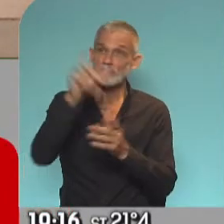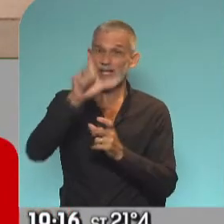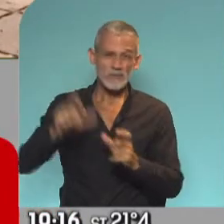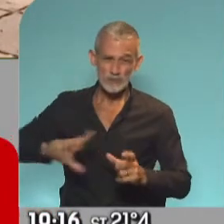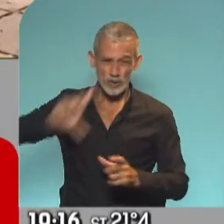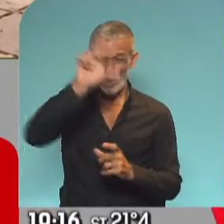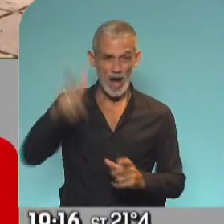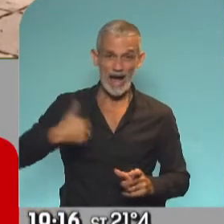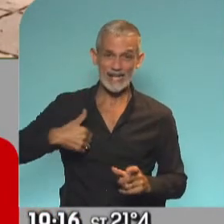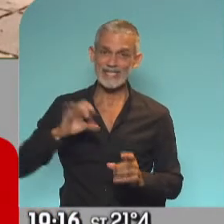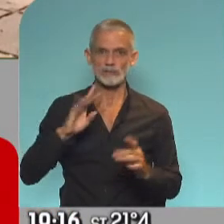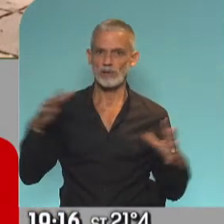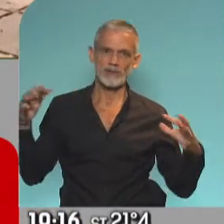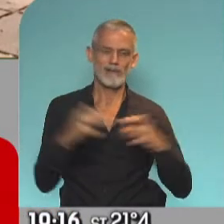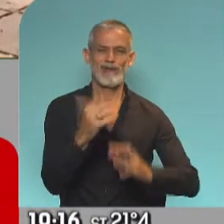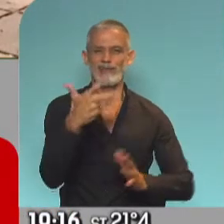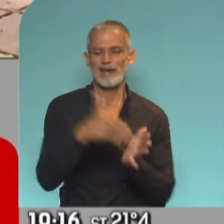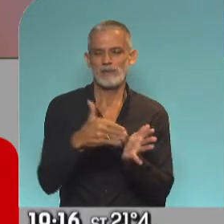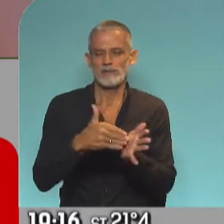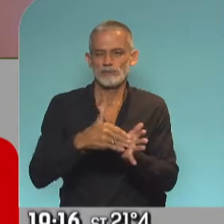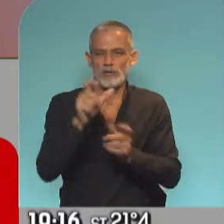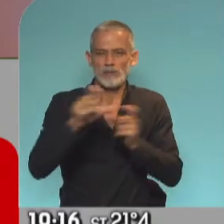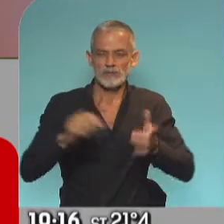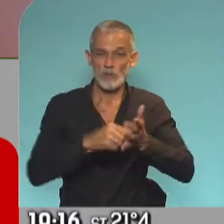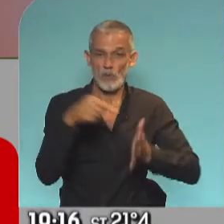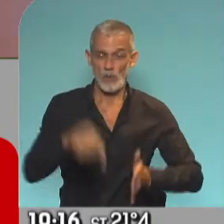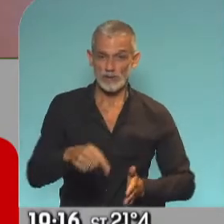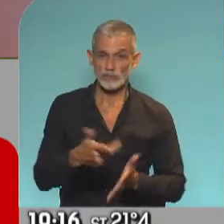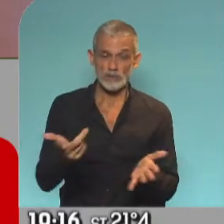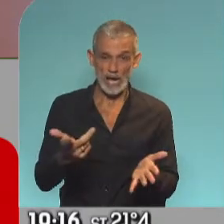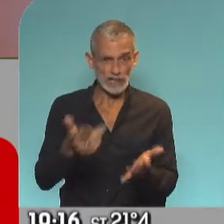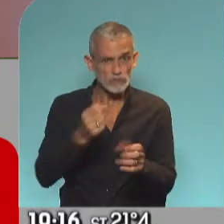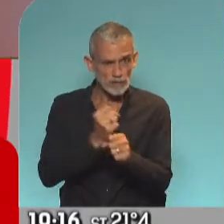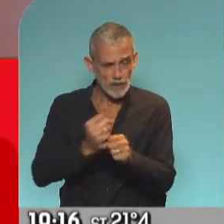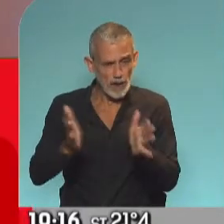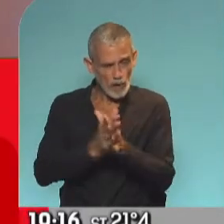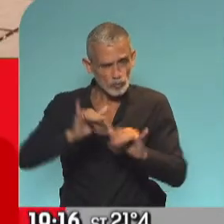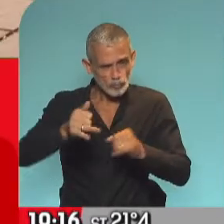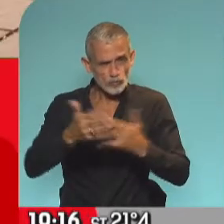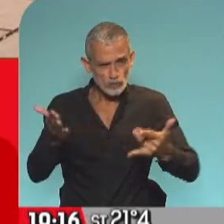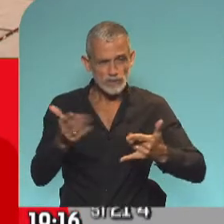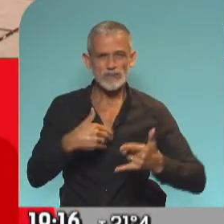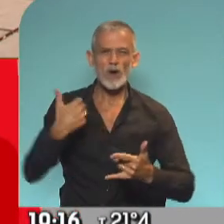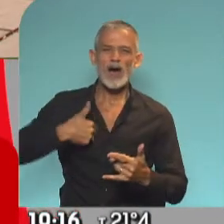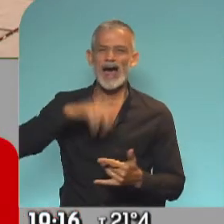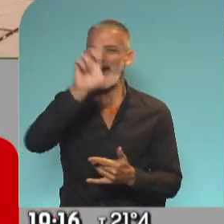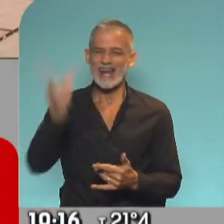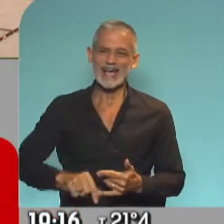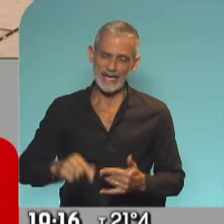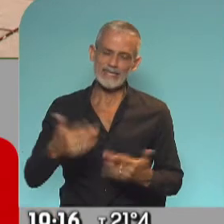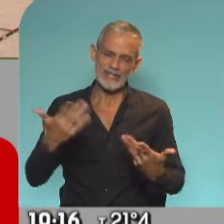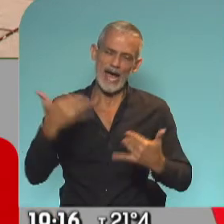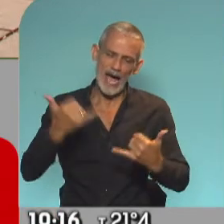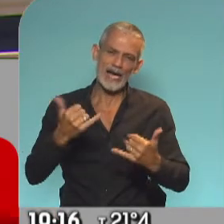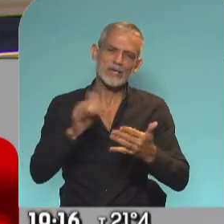argentinos solo a la problemática de 3 millones de porteños y porteñas, que por supuesto hay que trabajar juntos, pero nuestro país tiene una agenda mucho más extensa